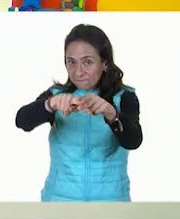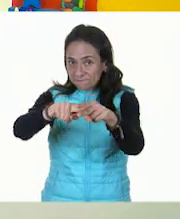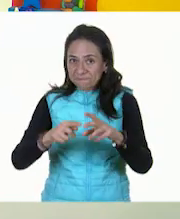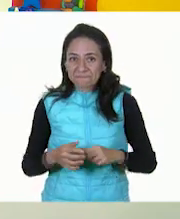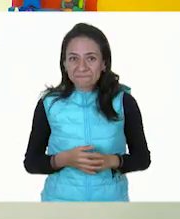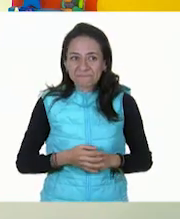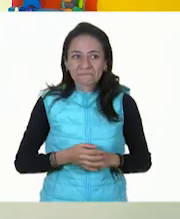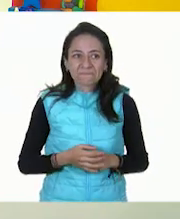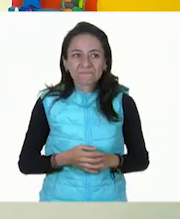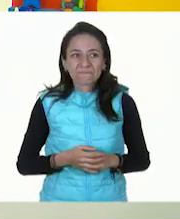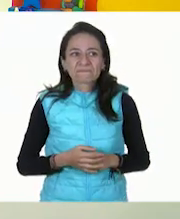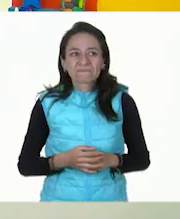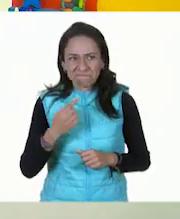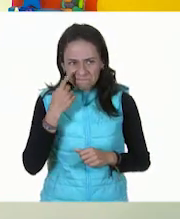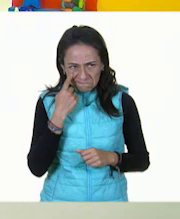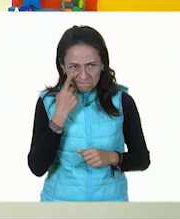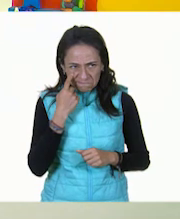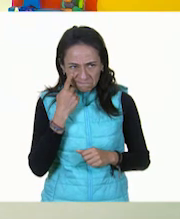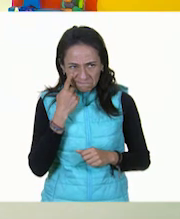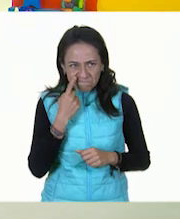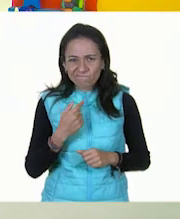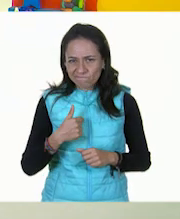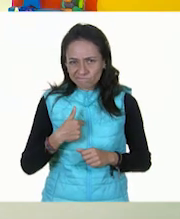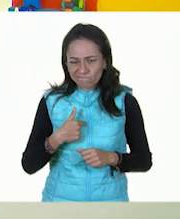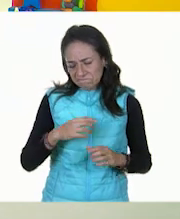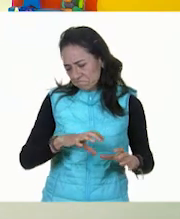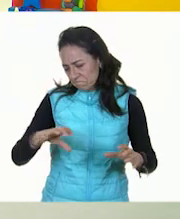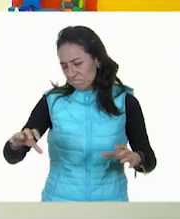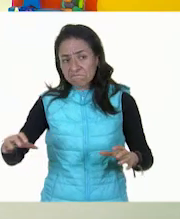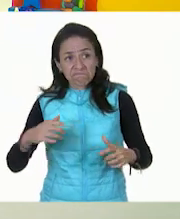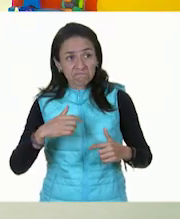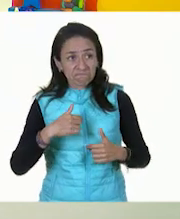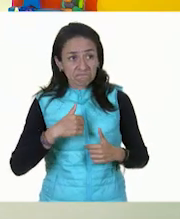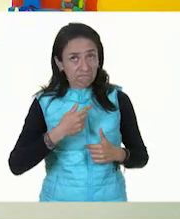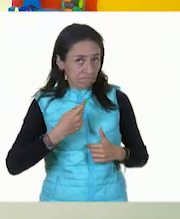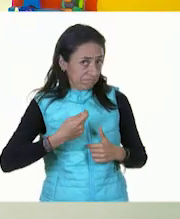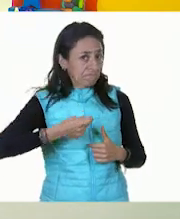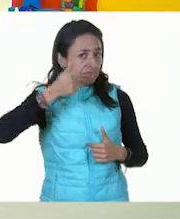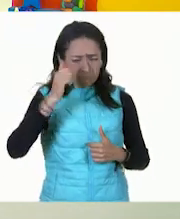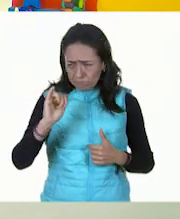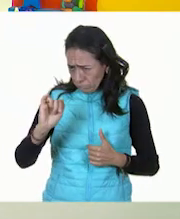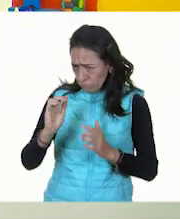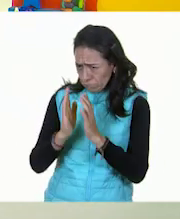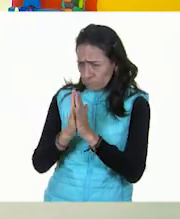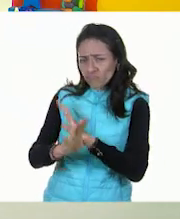Las iremos poniendo sobre esto. ¿Saco yo primero? Sí, por favor, sacar una.